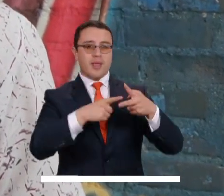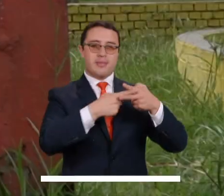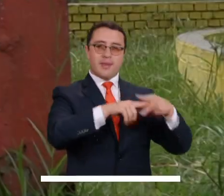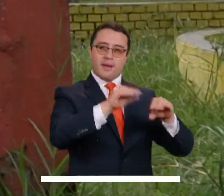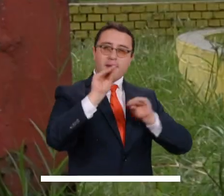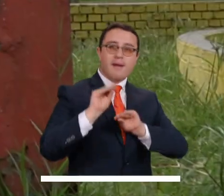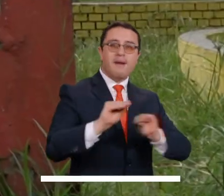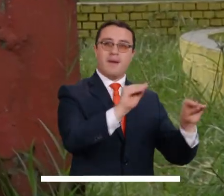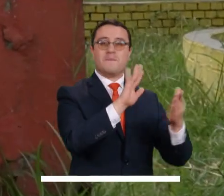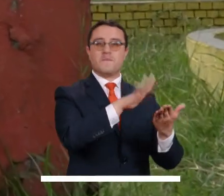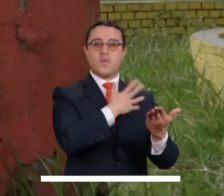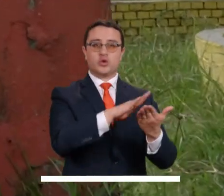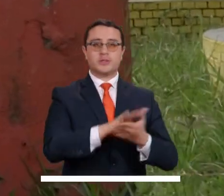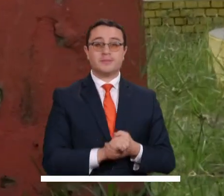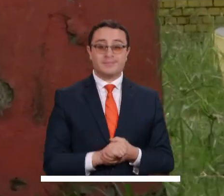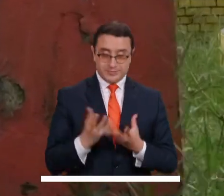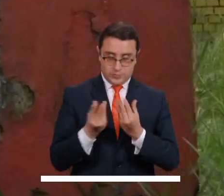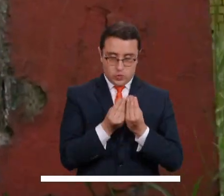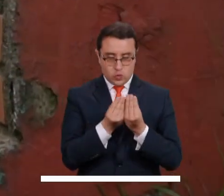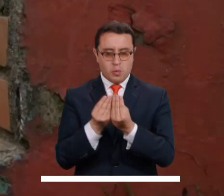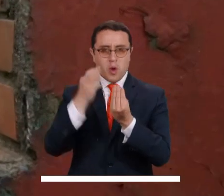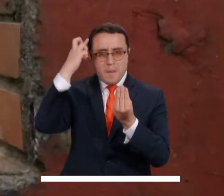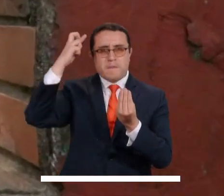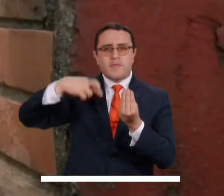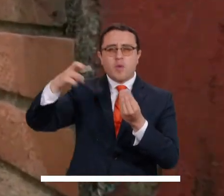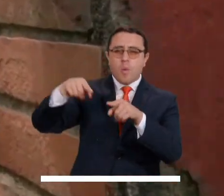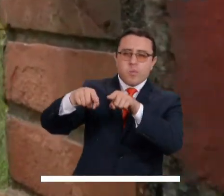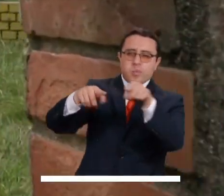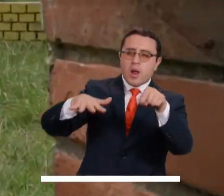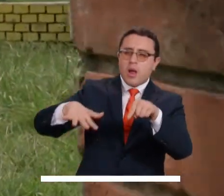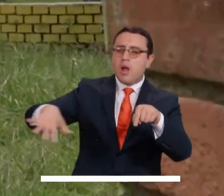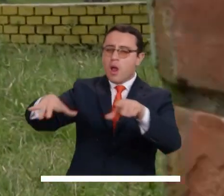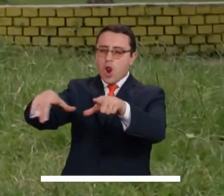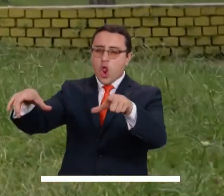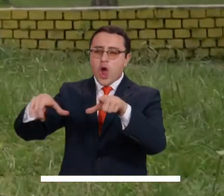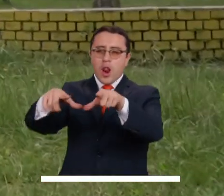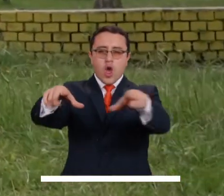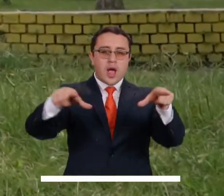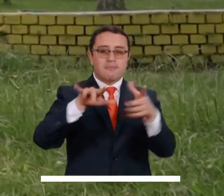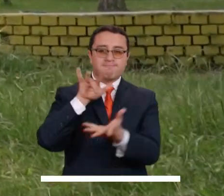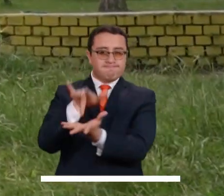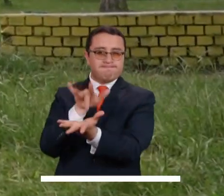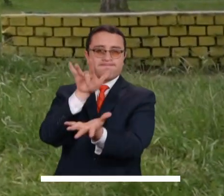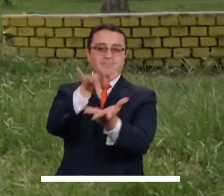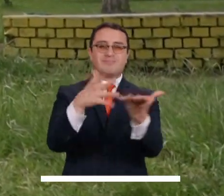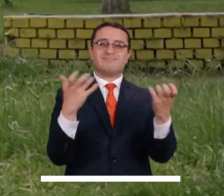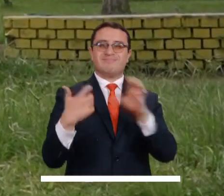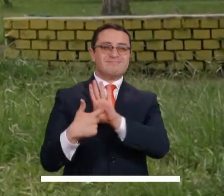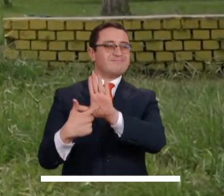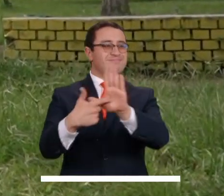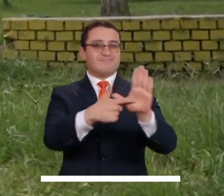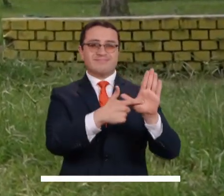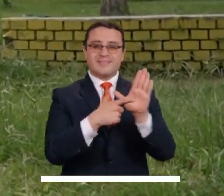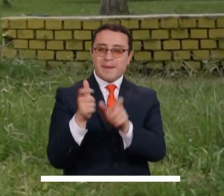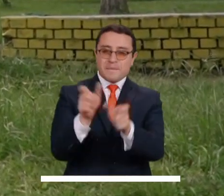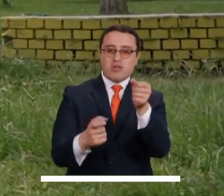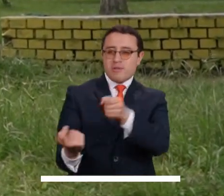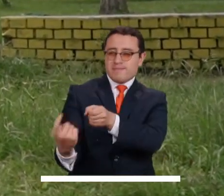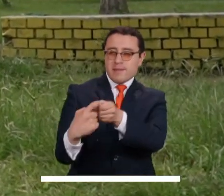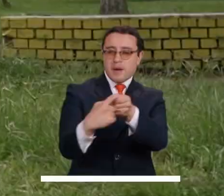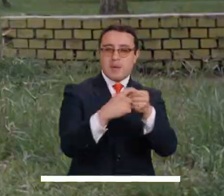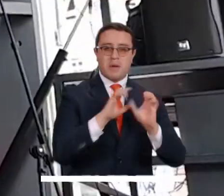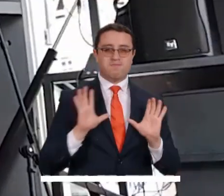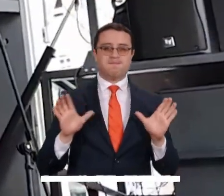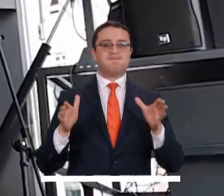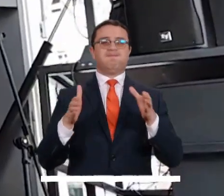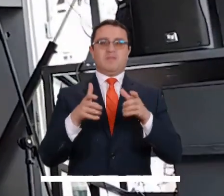musical. Estos profesionales llegan a diferentes lugares y de las tarimas quieren ganar un espacio y aumentar el número de integrantes de su